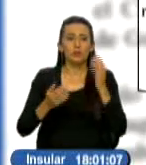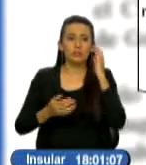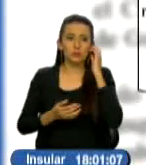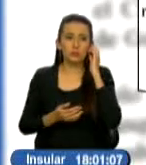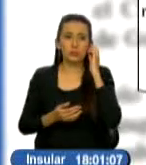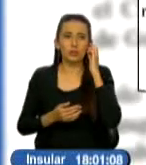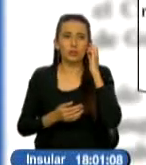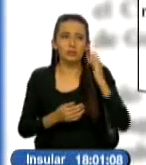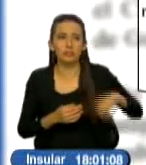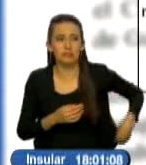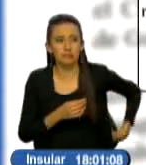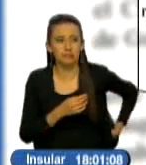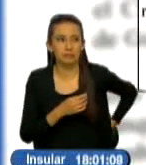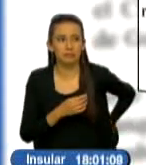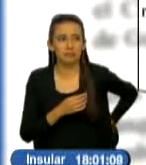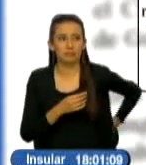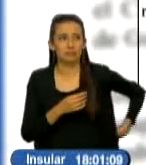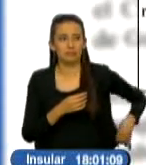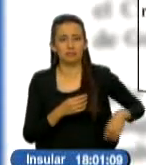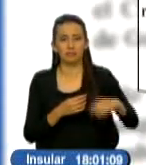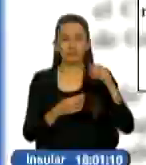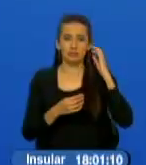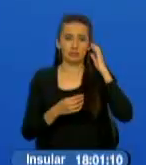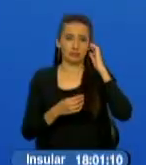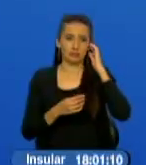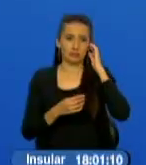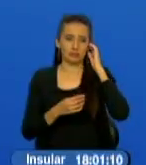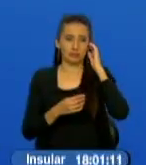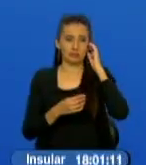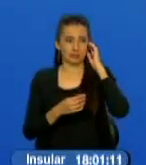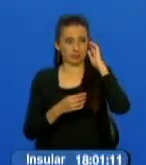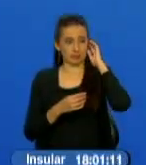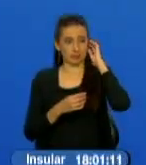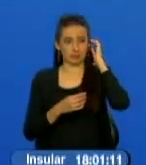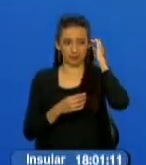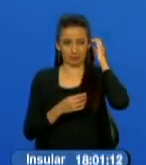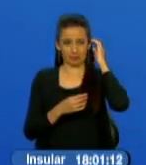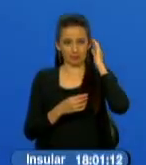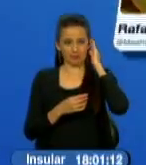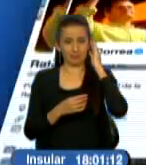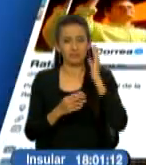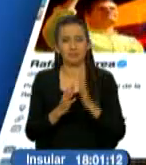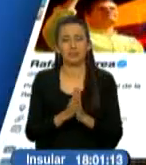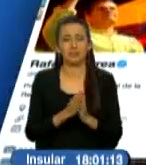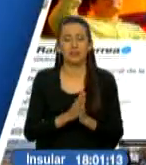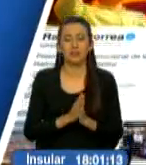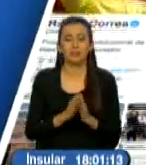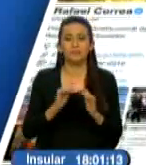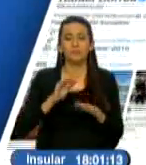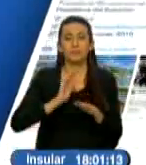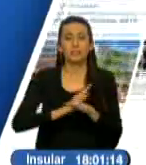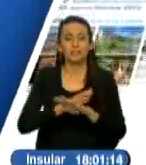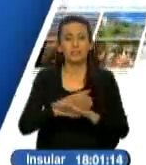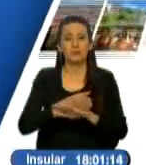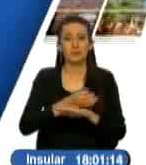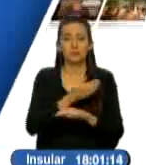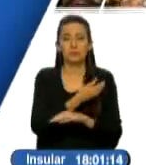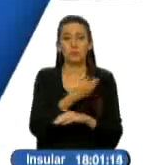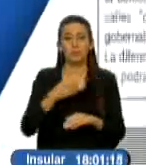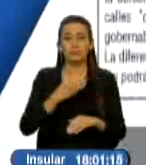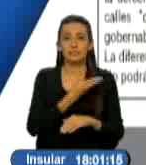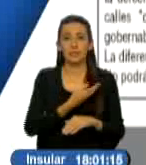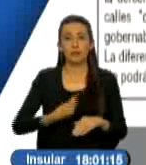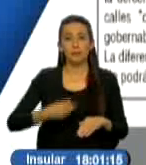y recuenten los votos correspondientes a las mismas. Posteriormente, el presidente de la República en su cuenta de Twitter apoyó la propuesta, en la